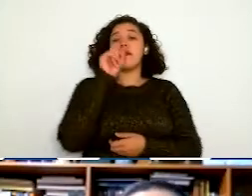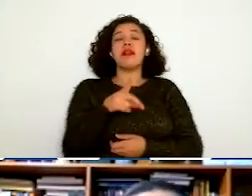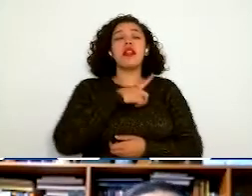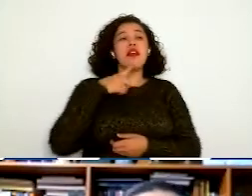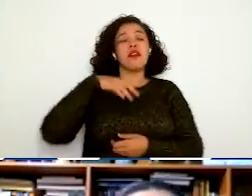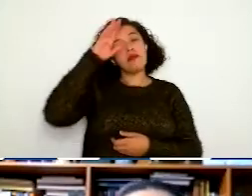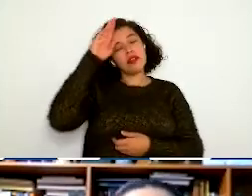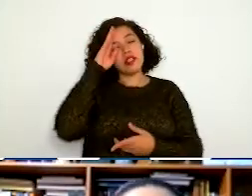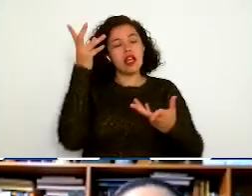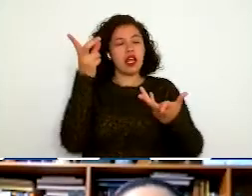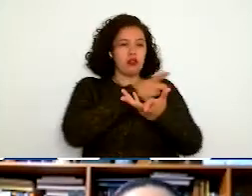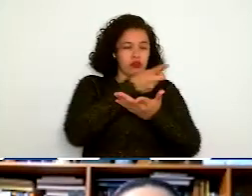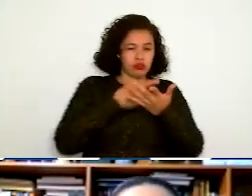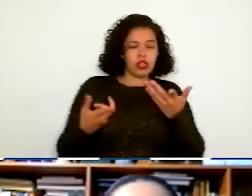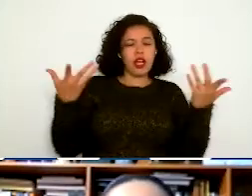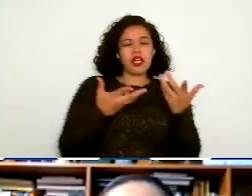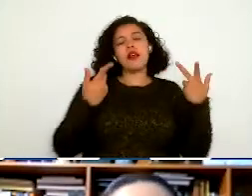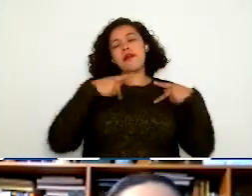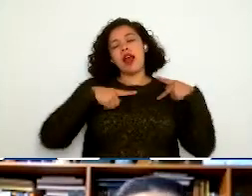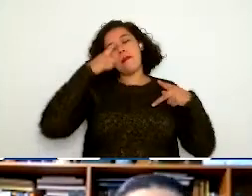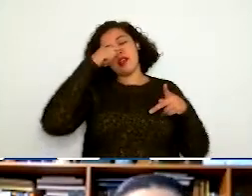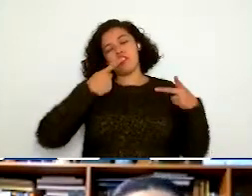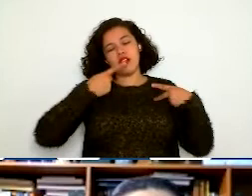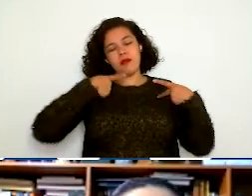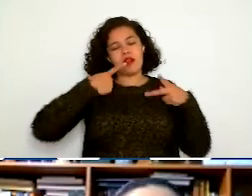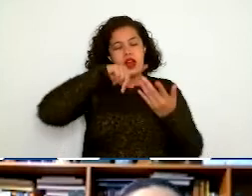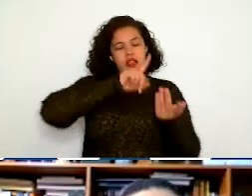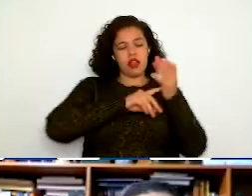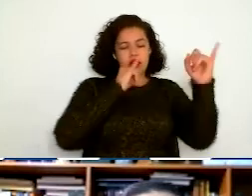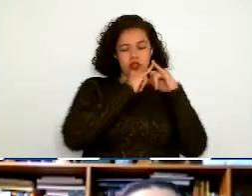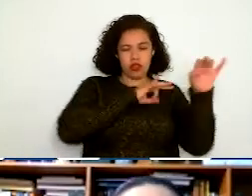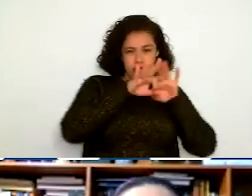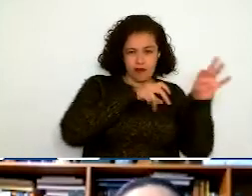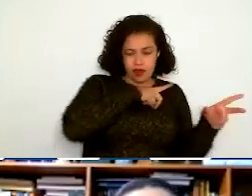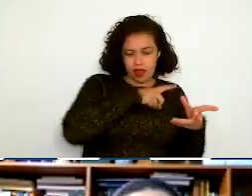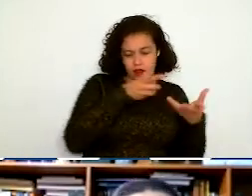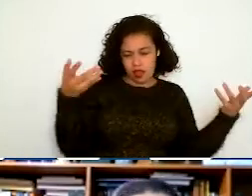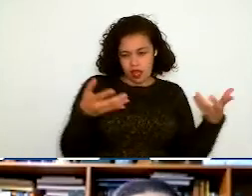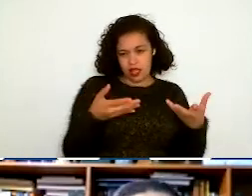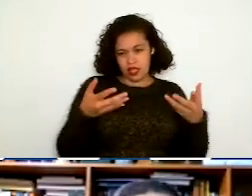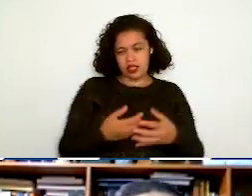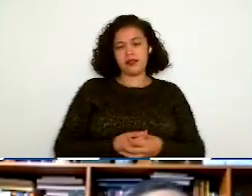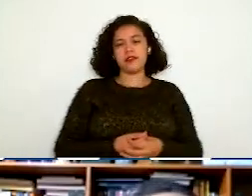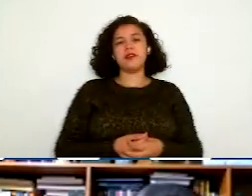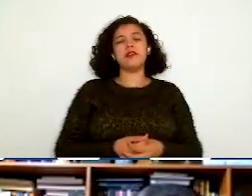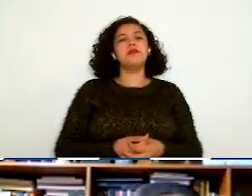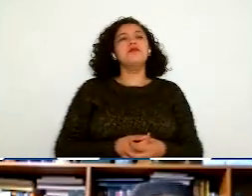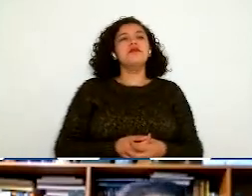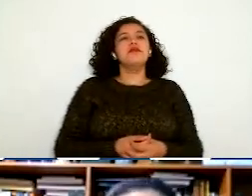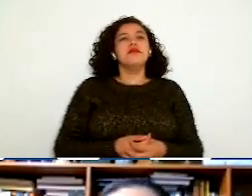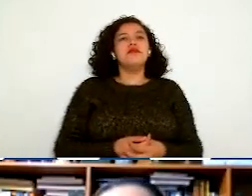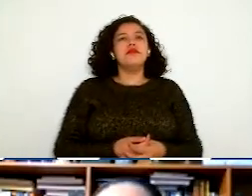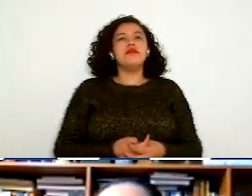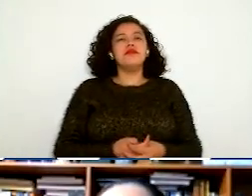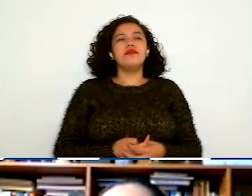pensada, diseñada, implementada por el personal que trabaja dentro de esa institución o de esa organización, ¿no? Lo que decíamos, sí